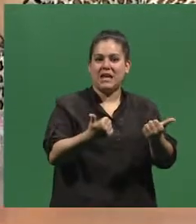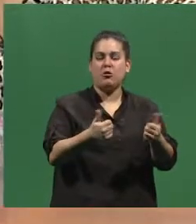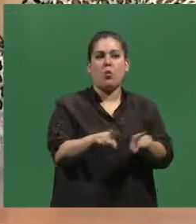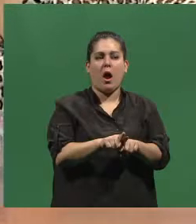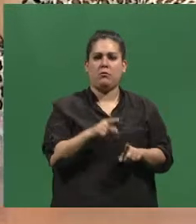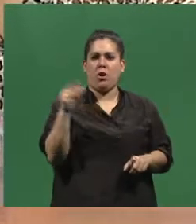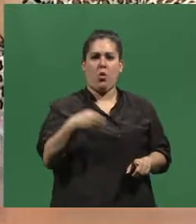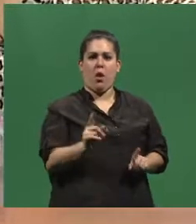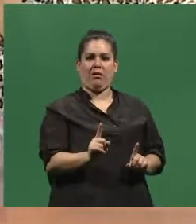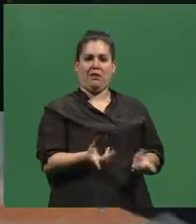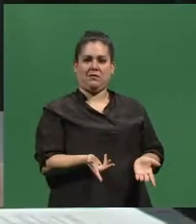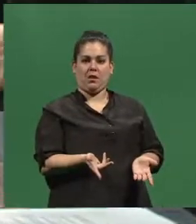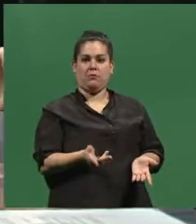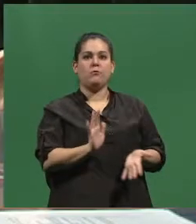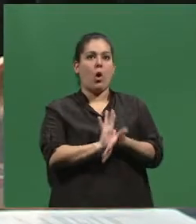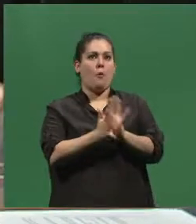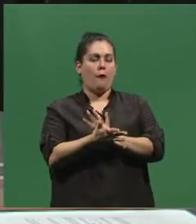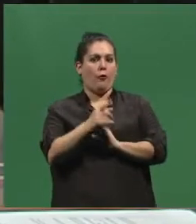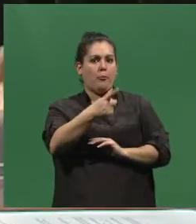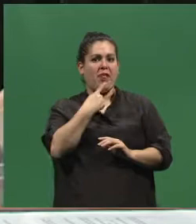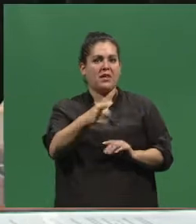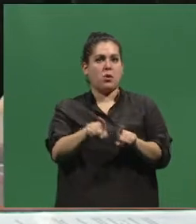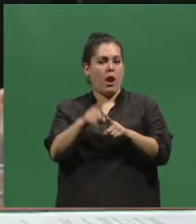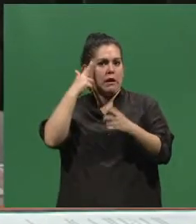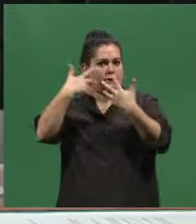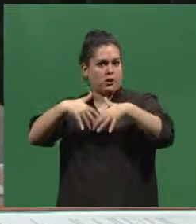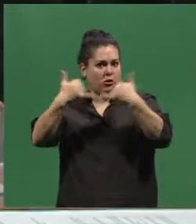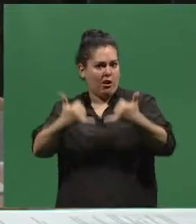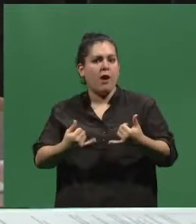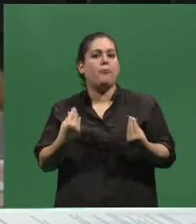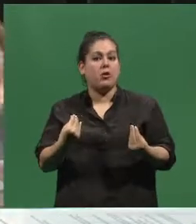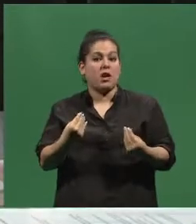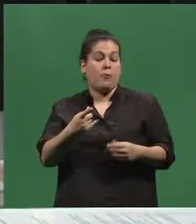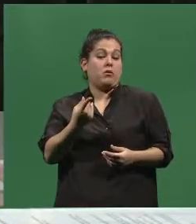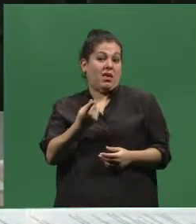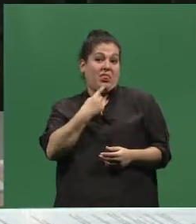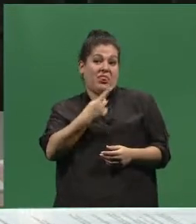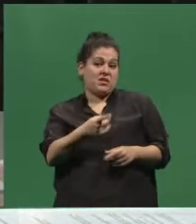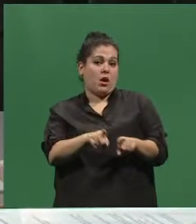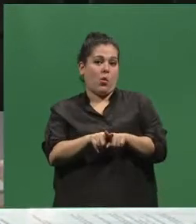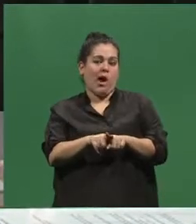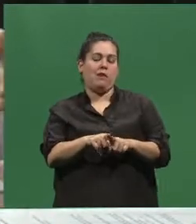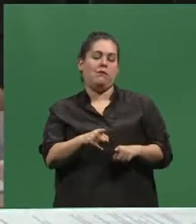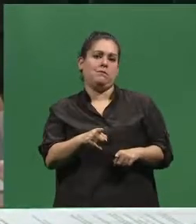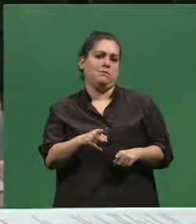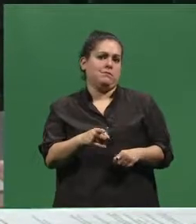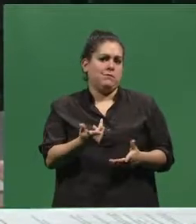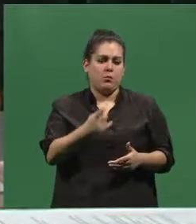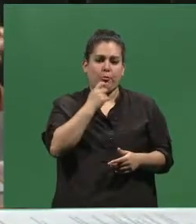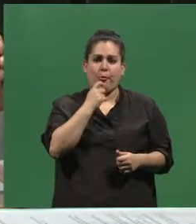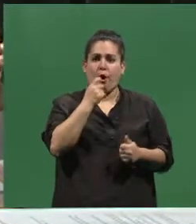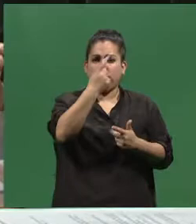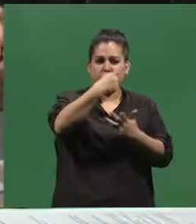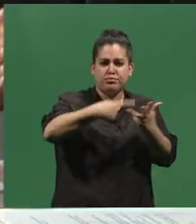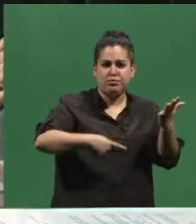considera insuficiente. Digo, como planteándolo como para la reflexión, o sea, si no amerita, digamos, esto de que quizás la